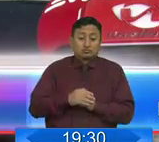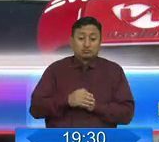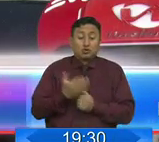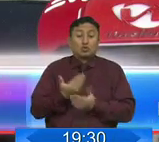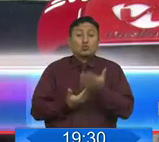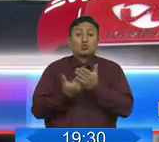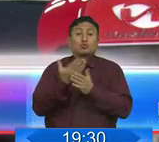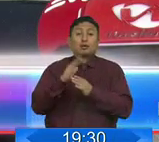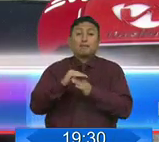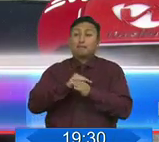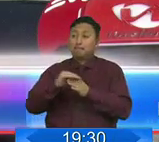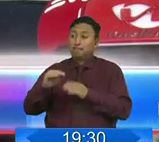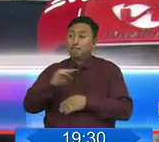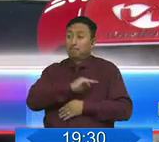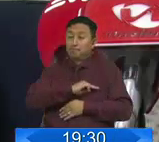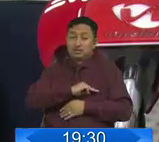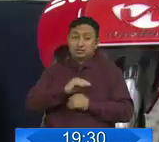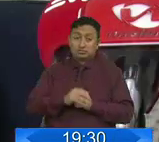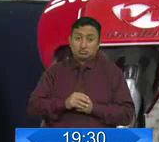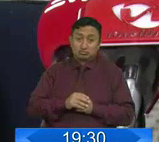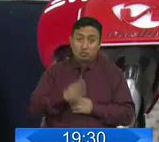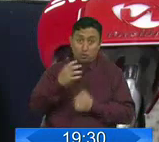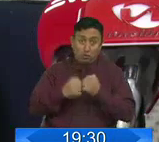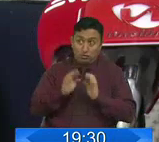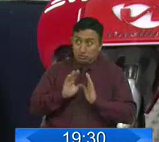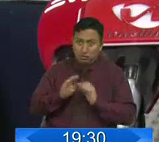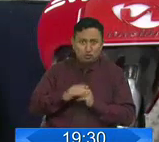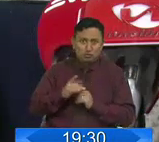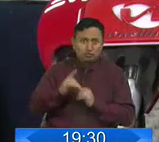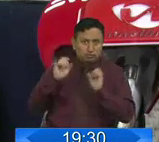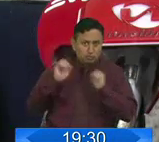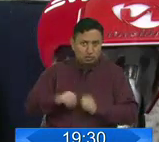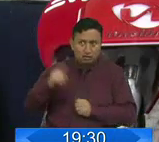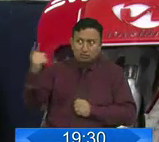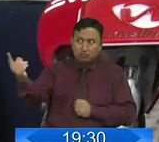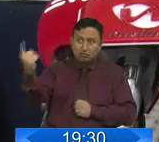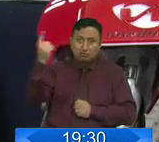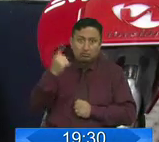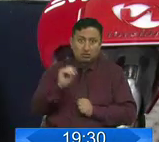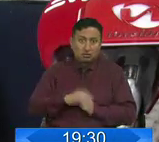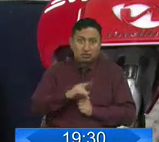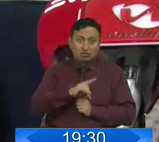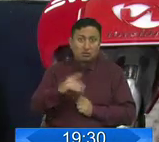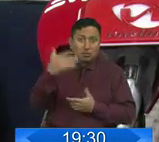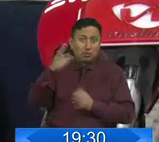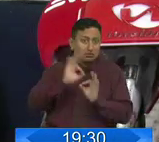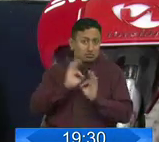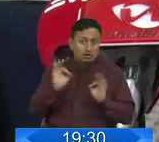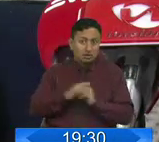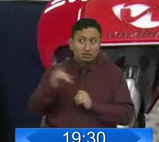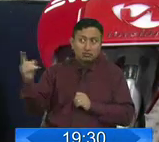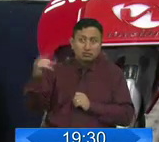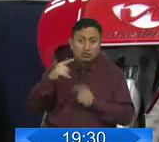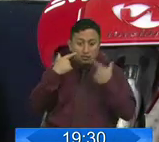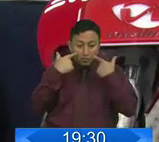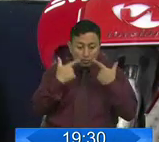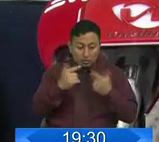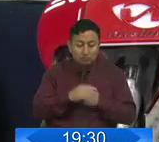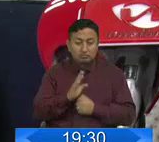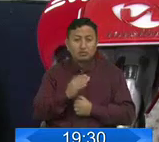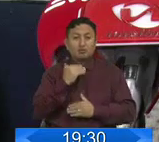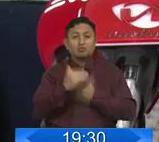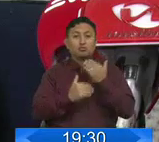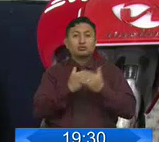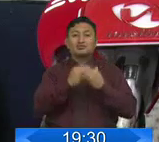especial de la OEA, nosotros no tenemos ningún inconveniente porque no tiene ningún carácter político, sino más bien queremos darle fuerza al proceso